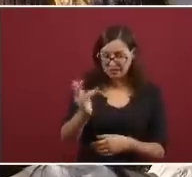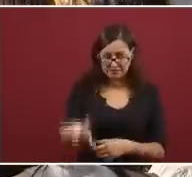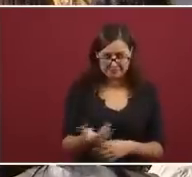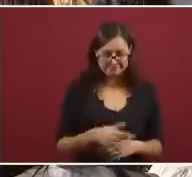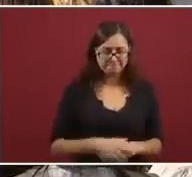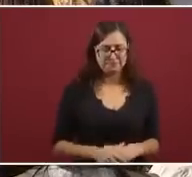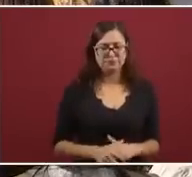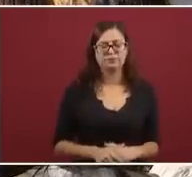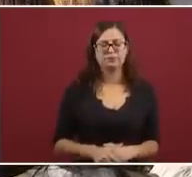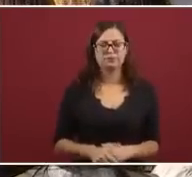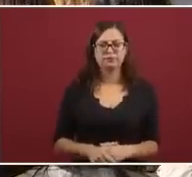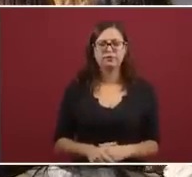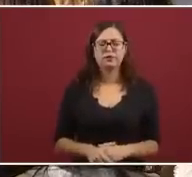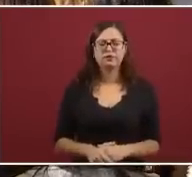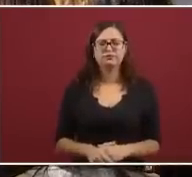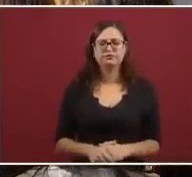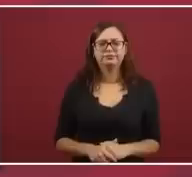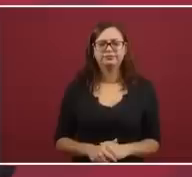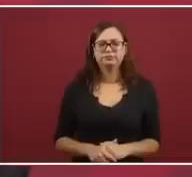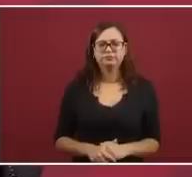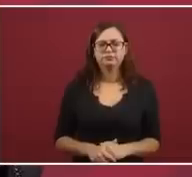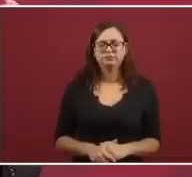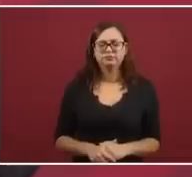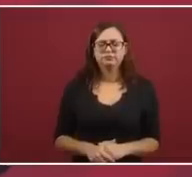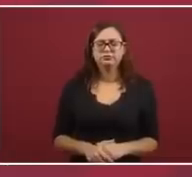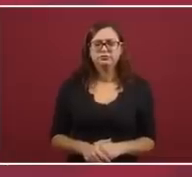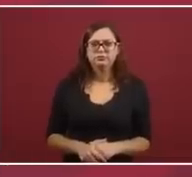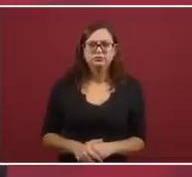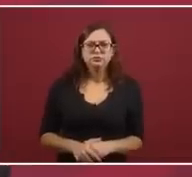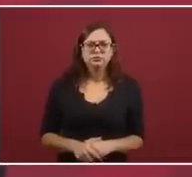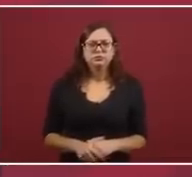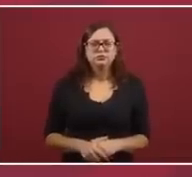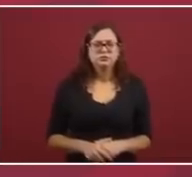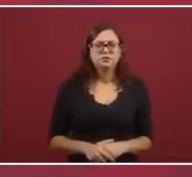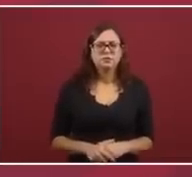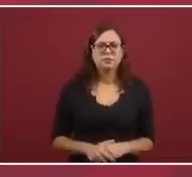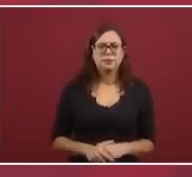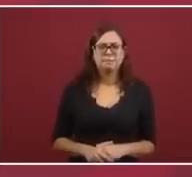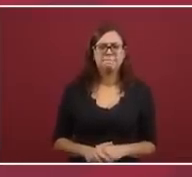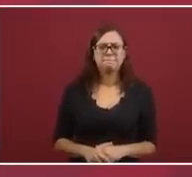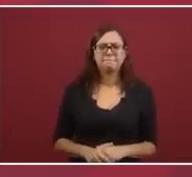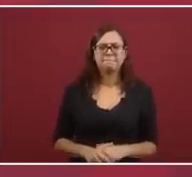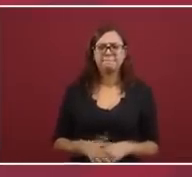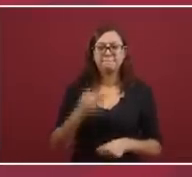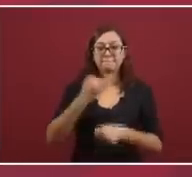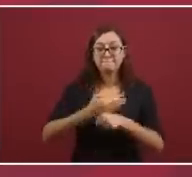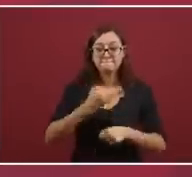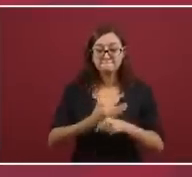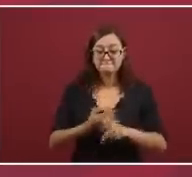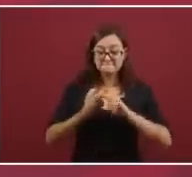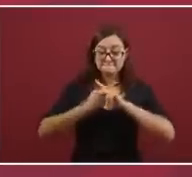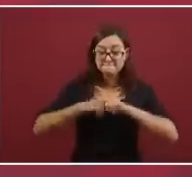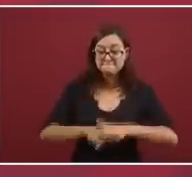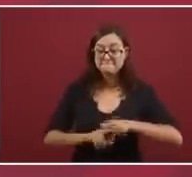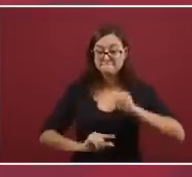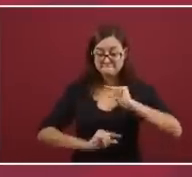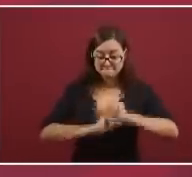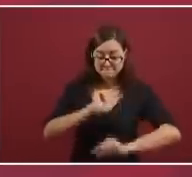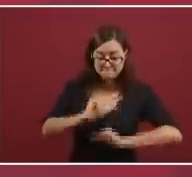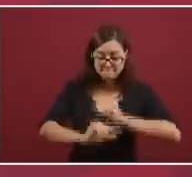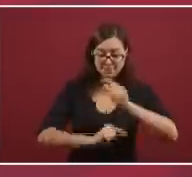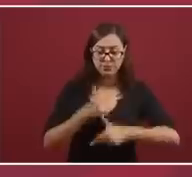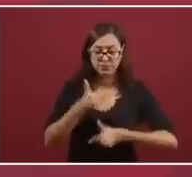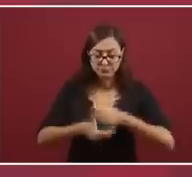Hay un proceso de ir poco a poco, tampoco, no se trata